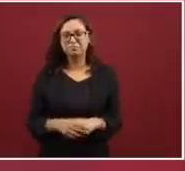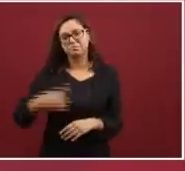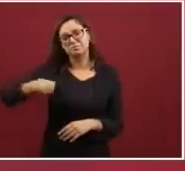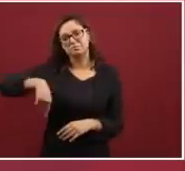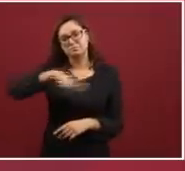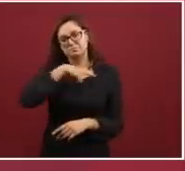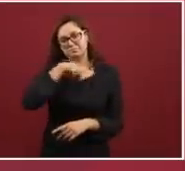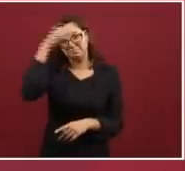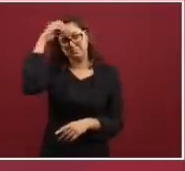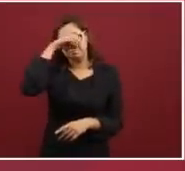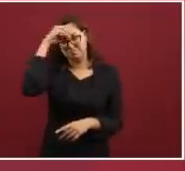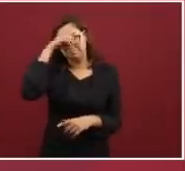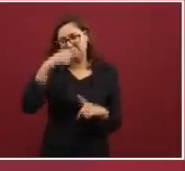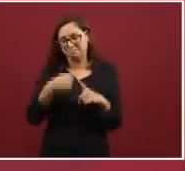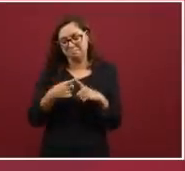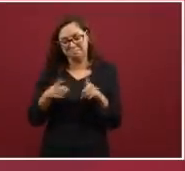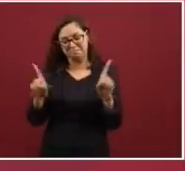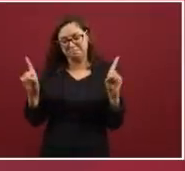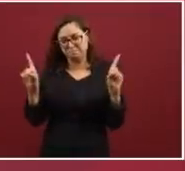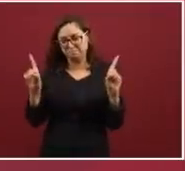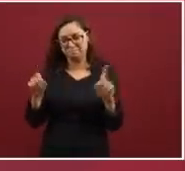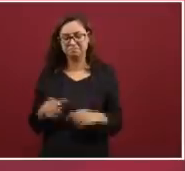de vista distinto.